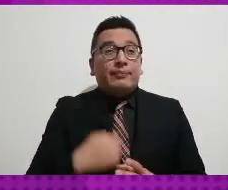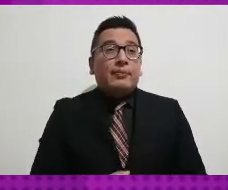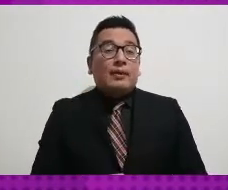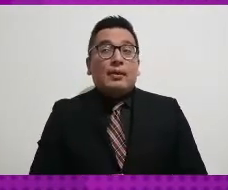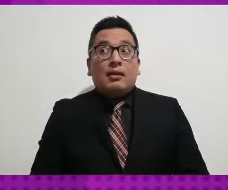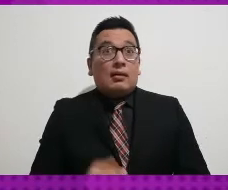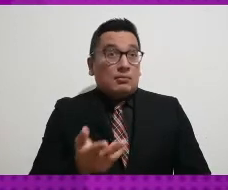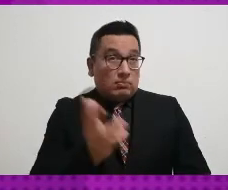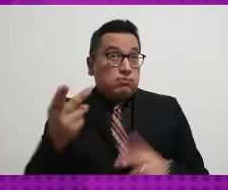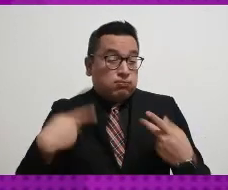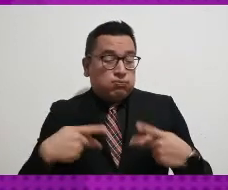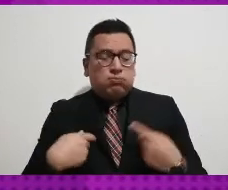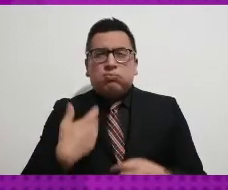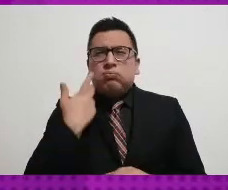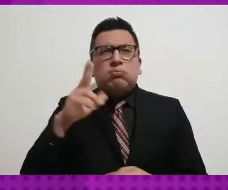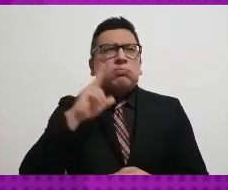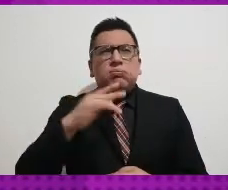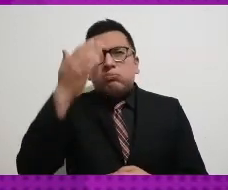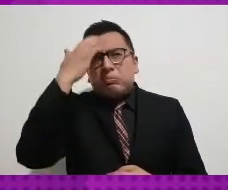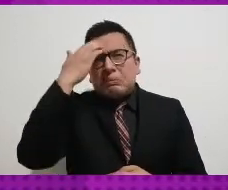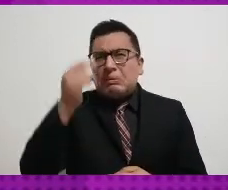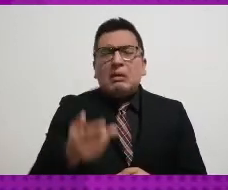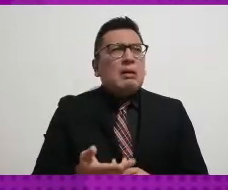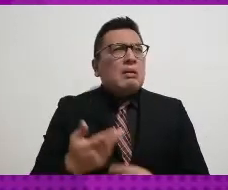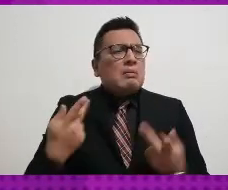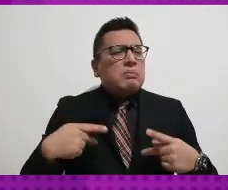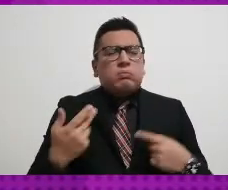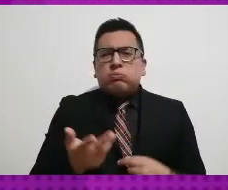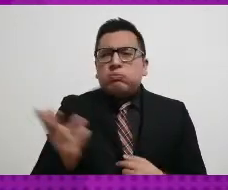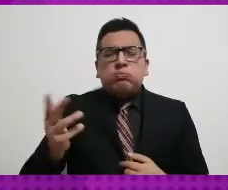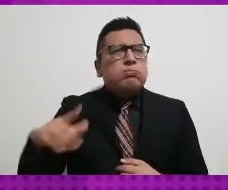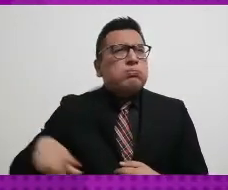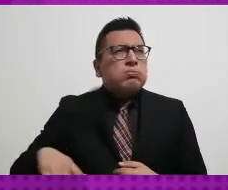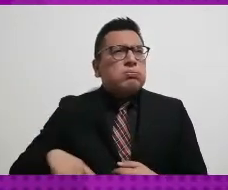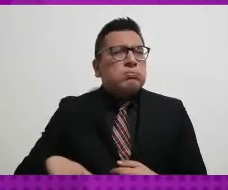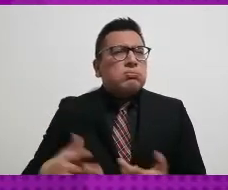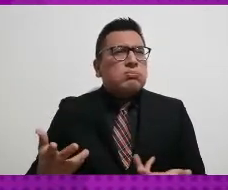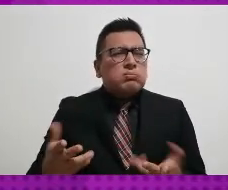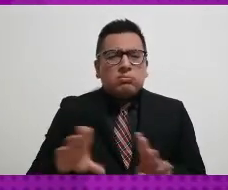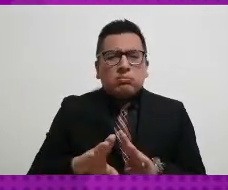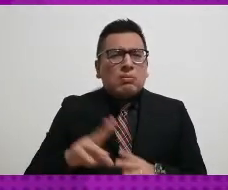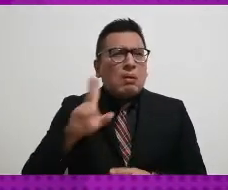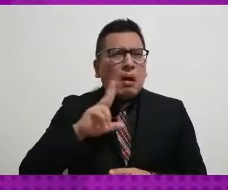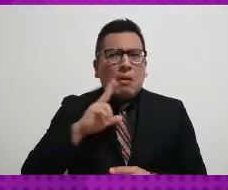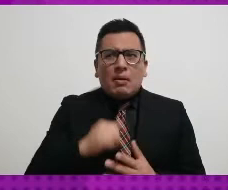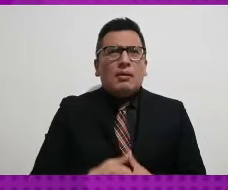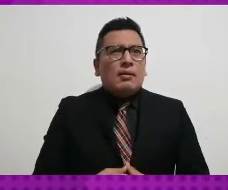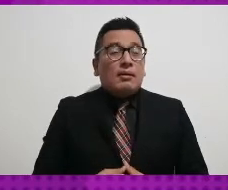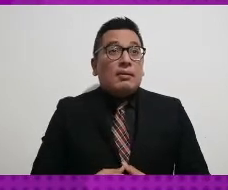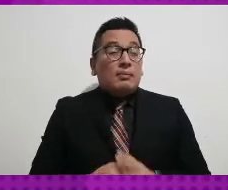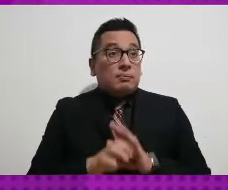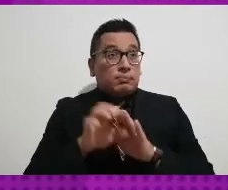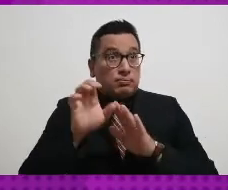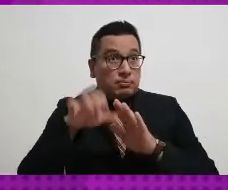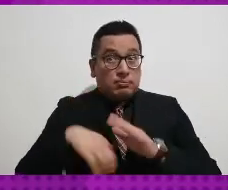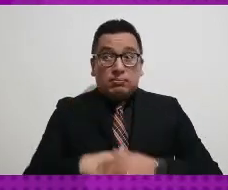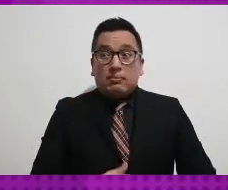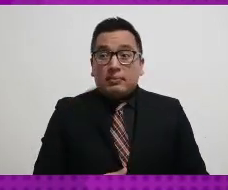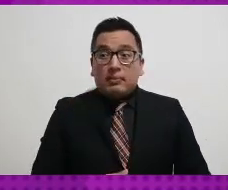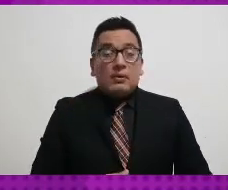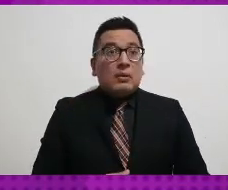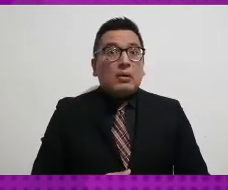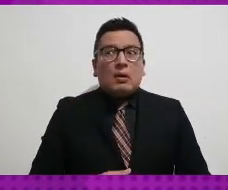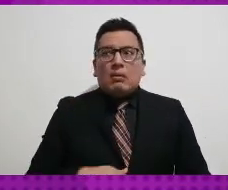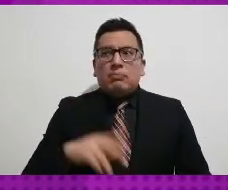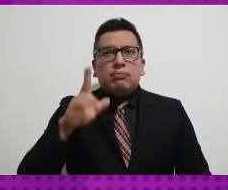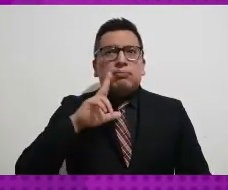del quehacer gubernamental. Es decir, que pueda tener un contrato, que pueda tener un documento, una licitación pública, inclusive